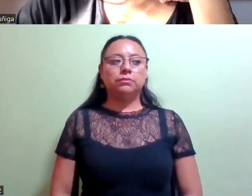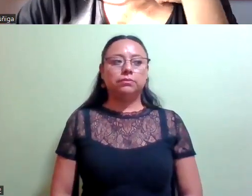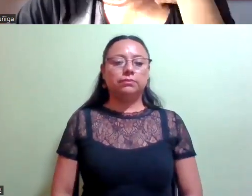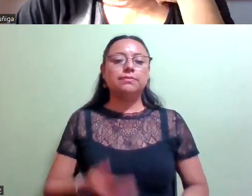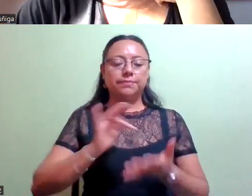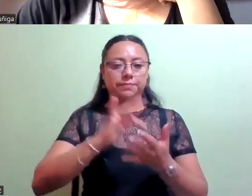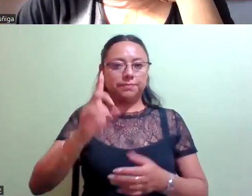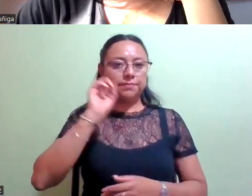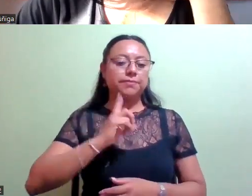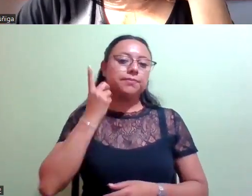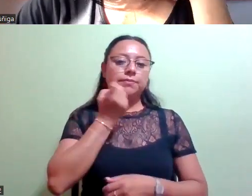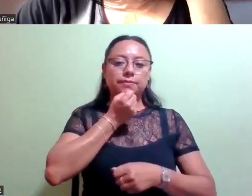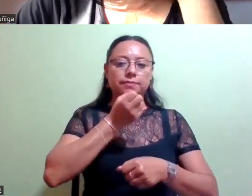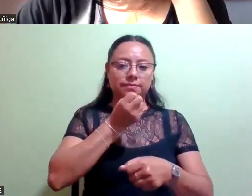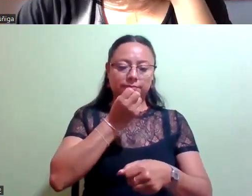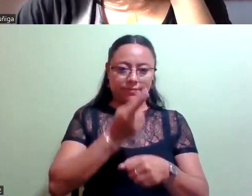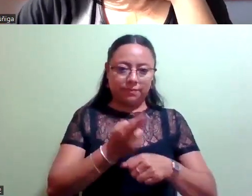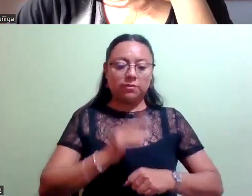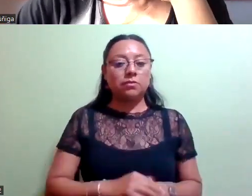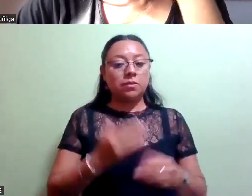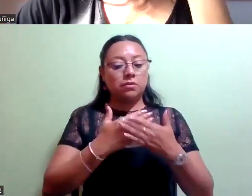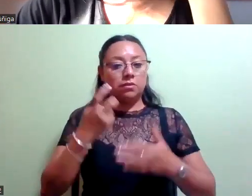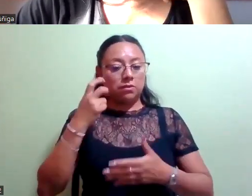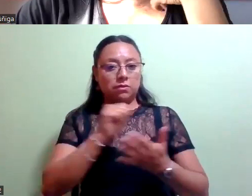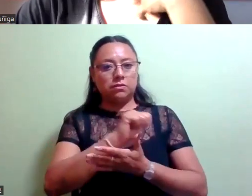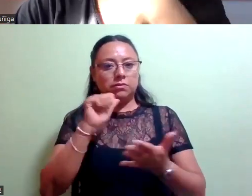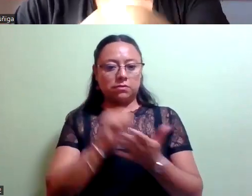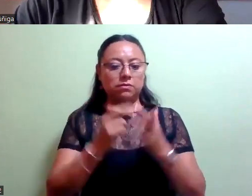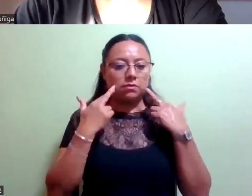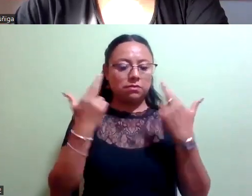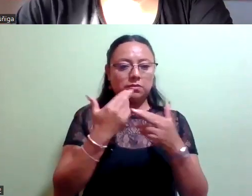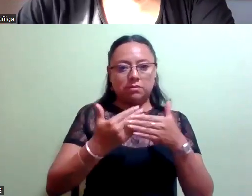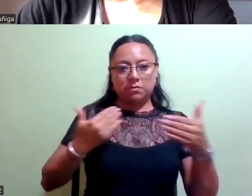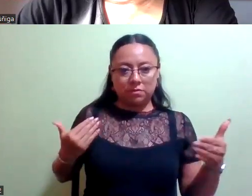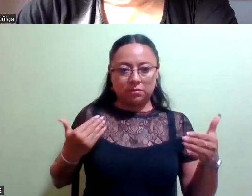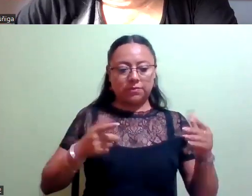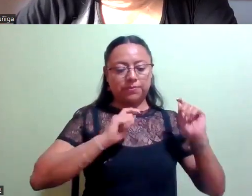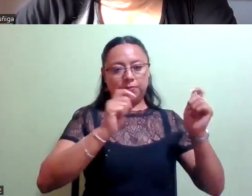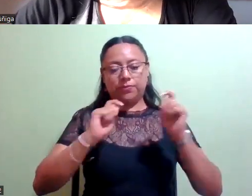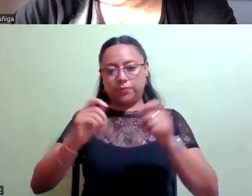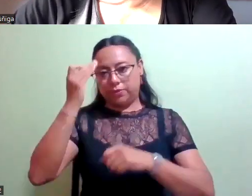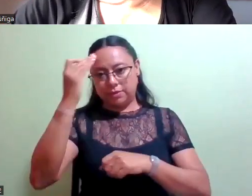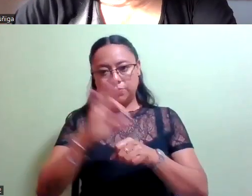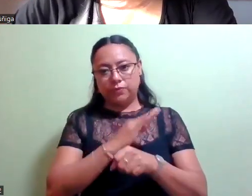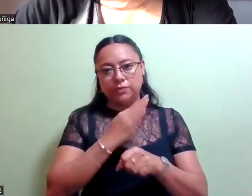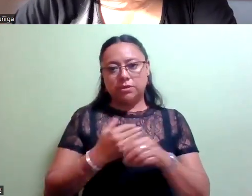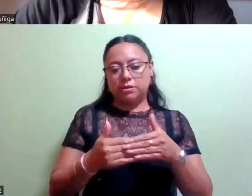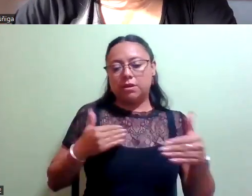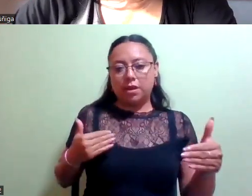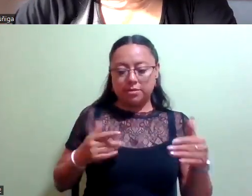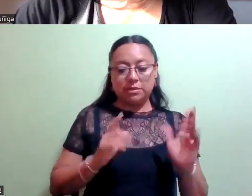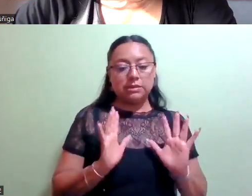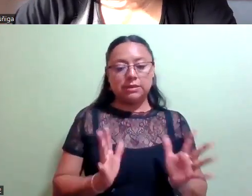Gracias, diputada secretaria. Dado que el acta de la sesión anterior fue distribuida con anticipación, le ruego a